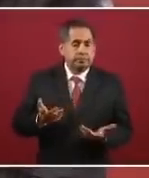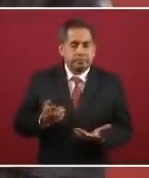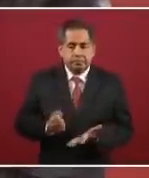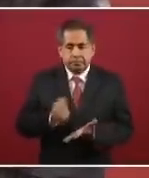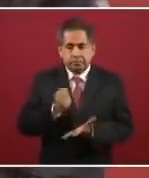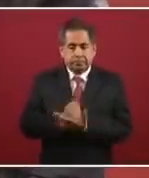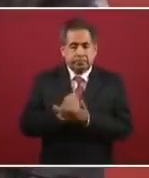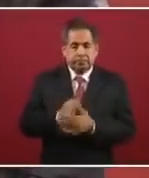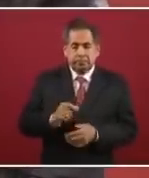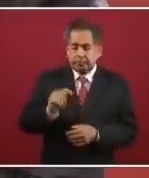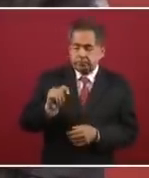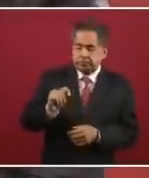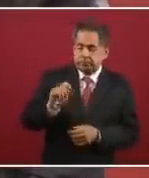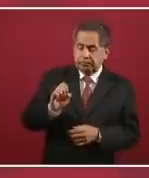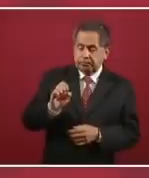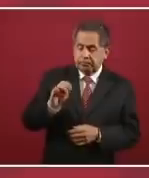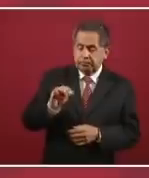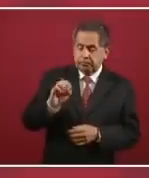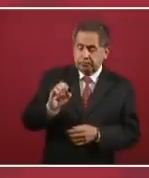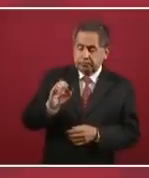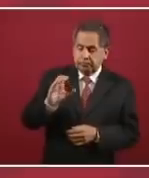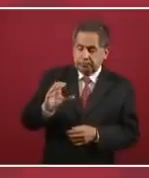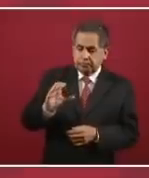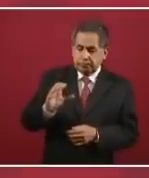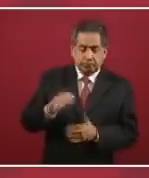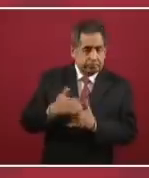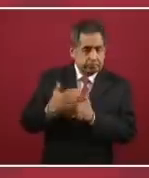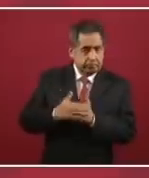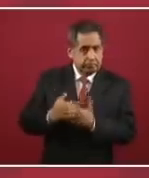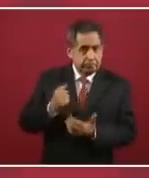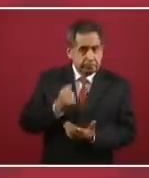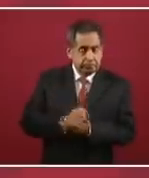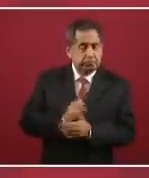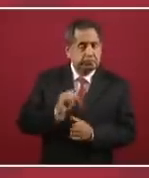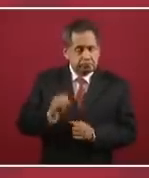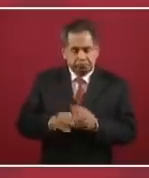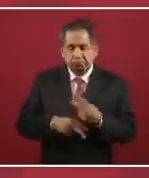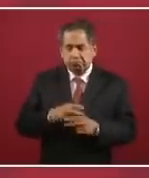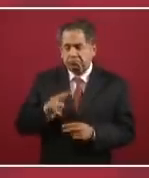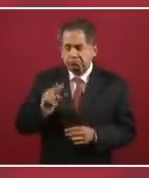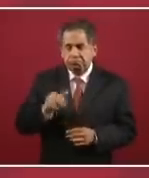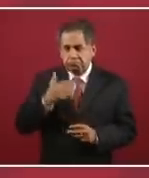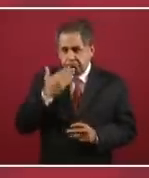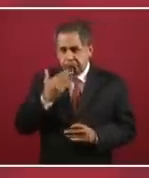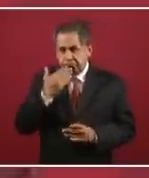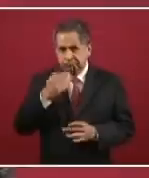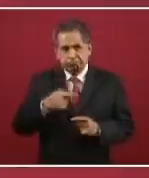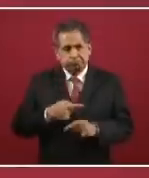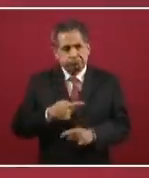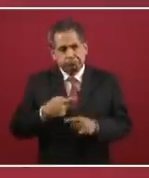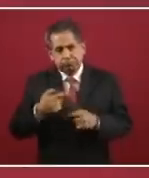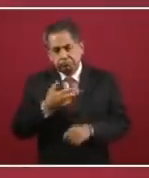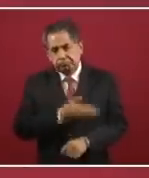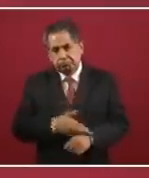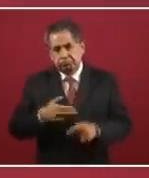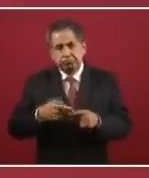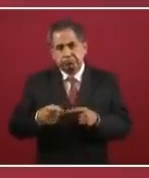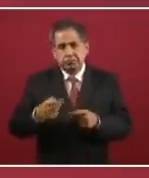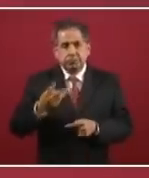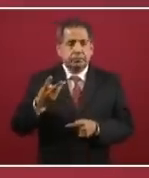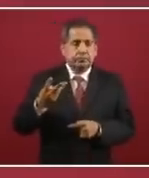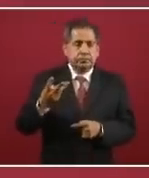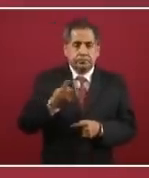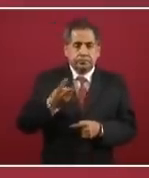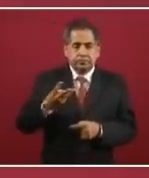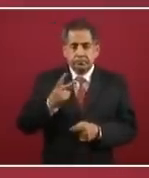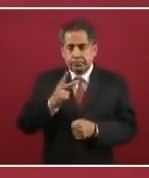apruebe el Tratado de Libre Comercio, lo cual va a favorecer a las tres